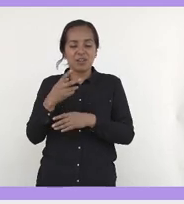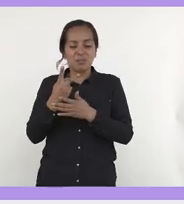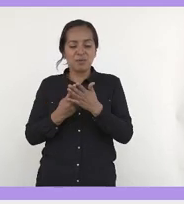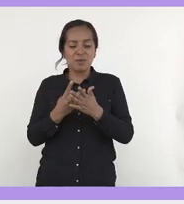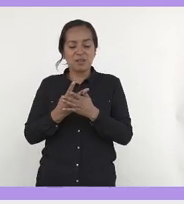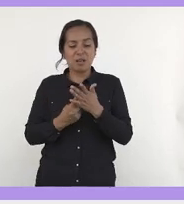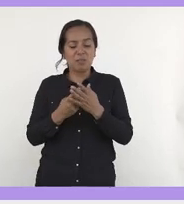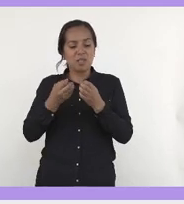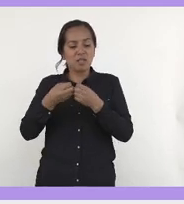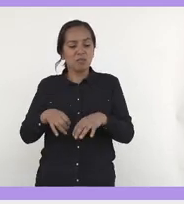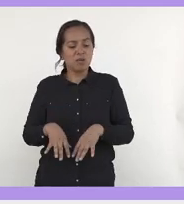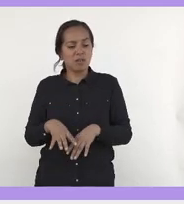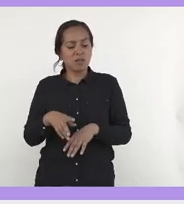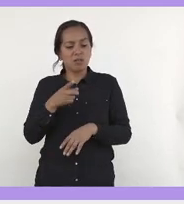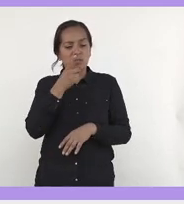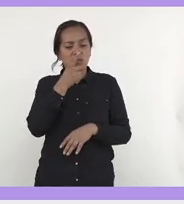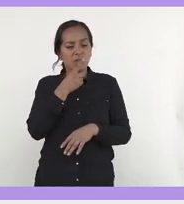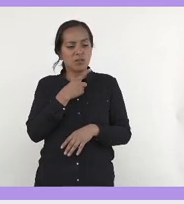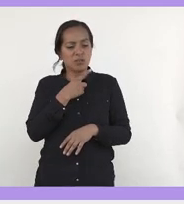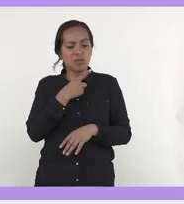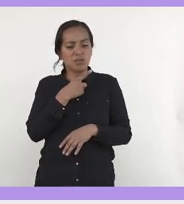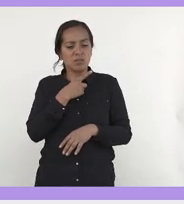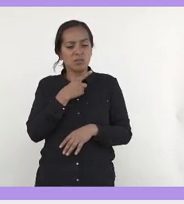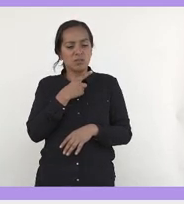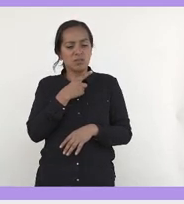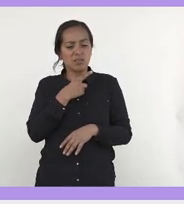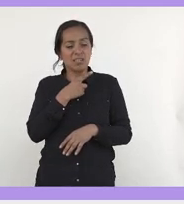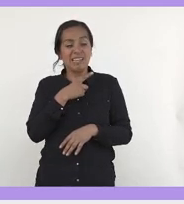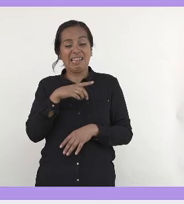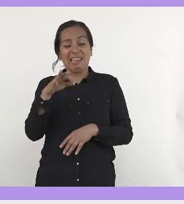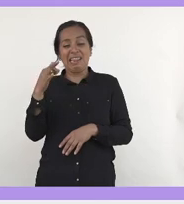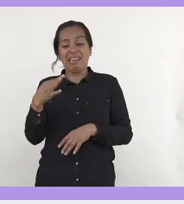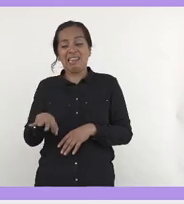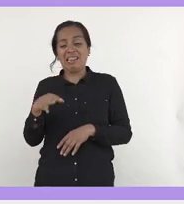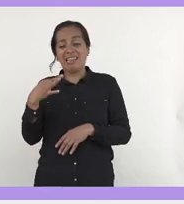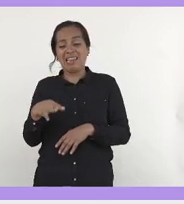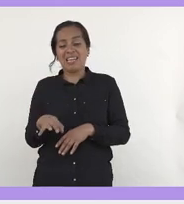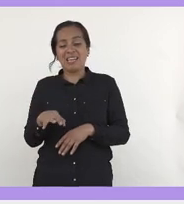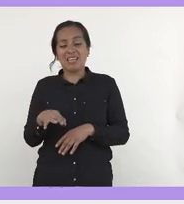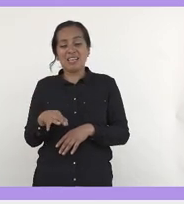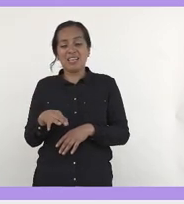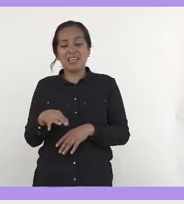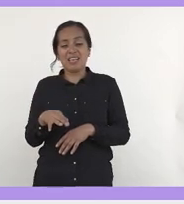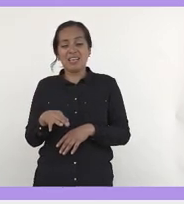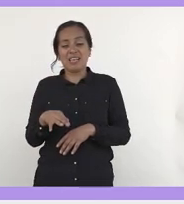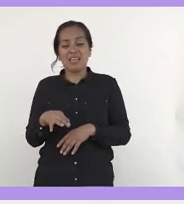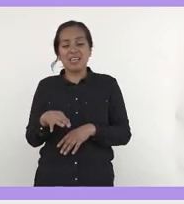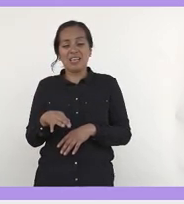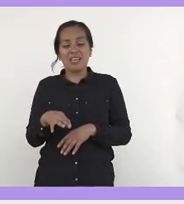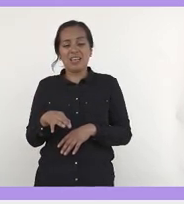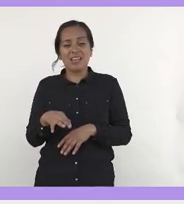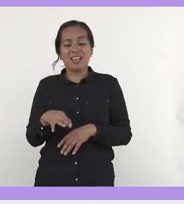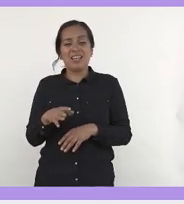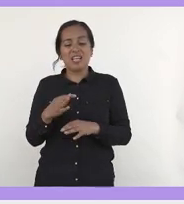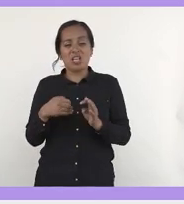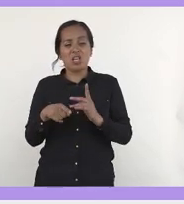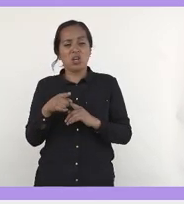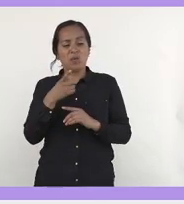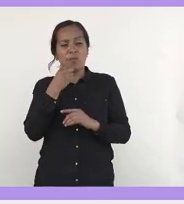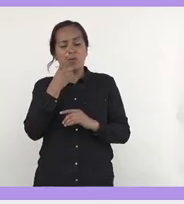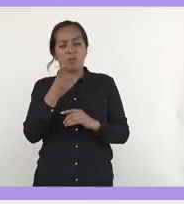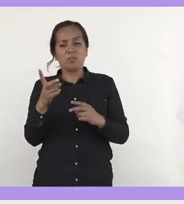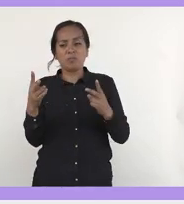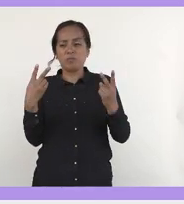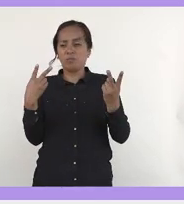terminó según yo y Fede ya se acabó y me aventé O sea la grosería y fue como de El meme de los siguientes dos días y